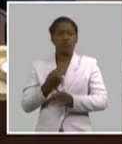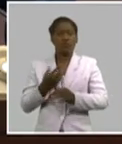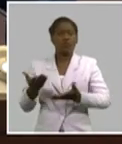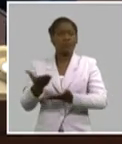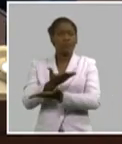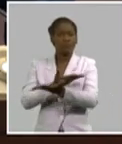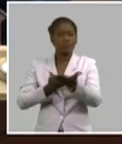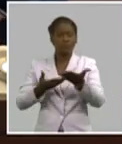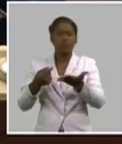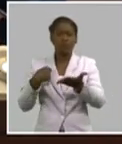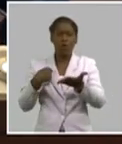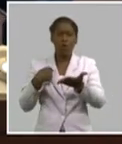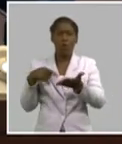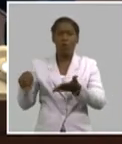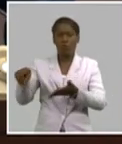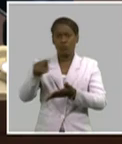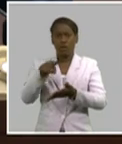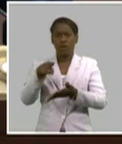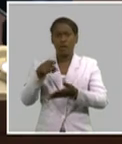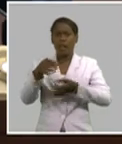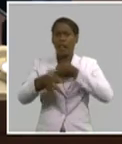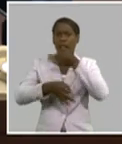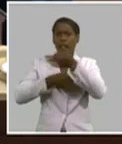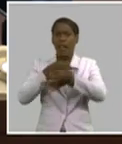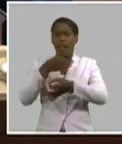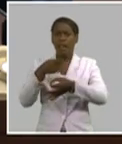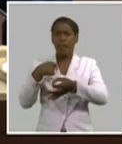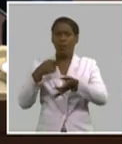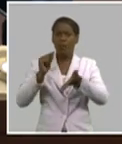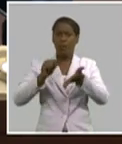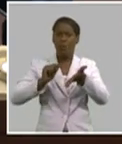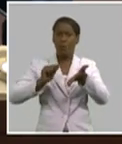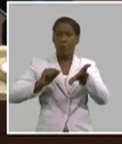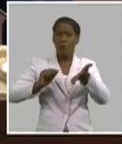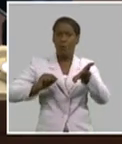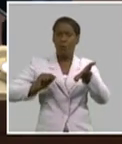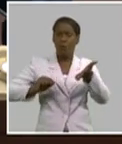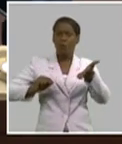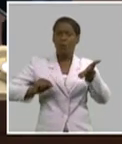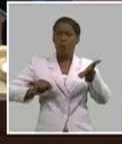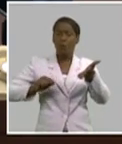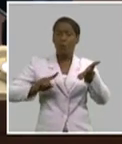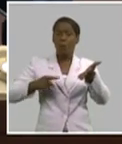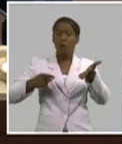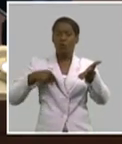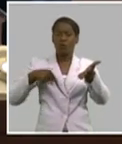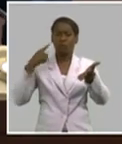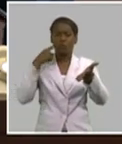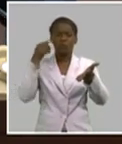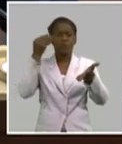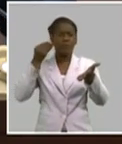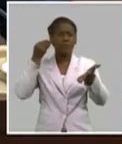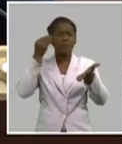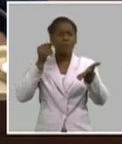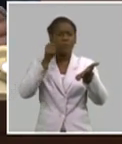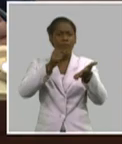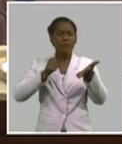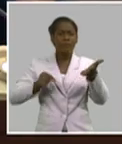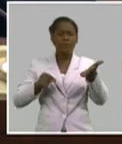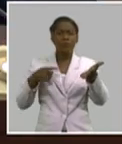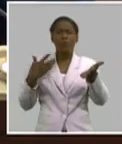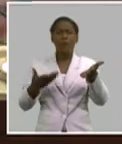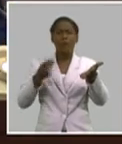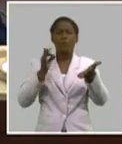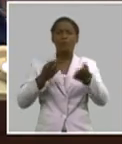yo las notas que he tomado son las que han estado aportando ustedes, tiene que pasar por las cualidades. Nosotros tenemos que definir cuáles